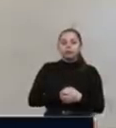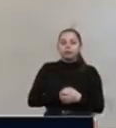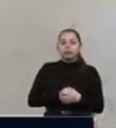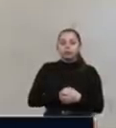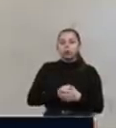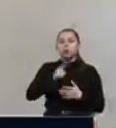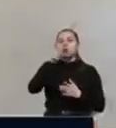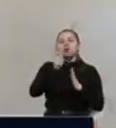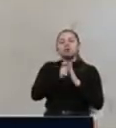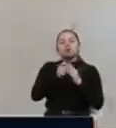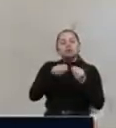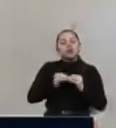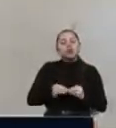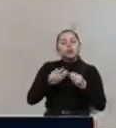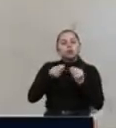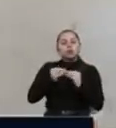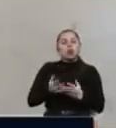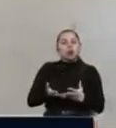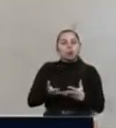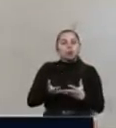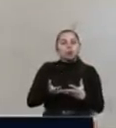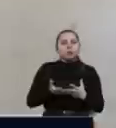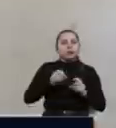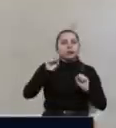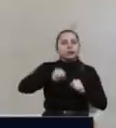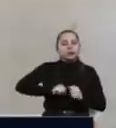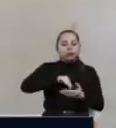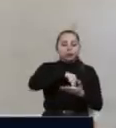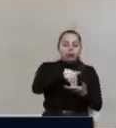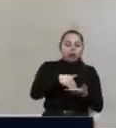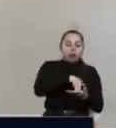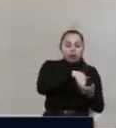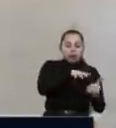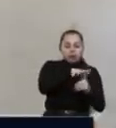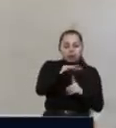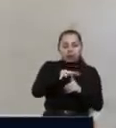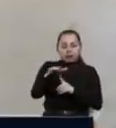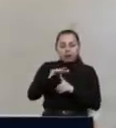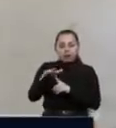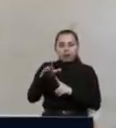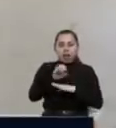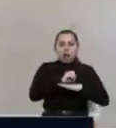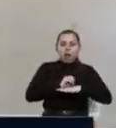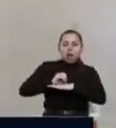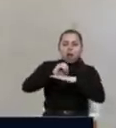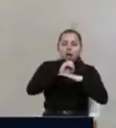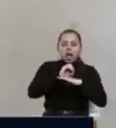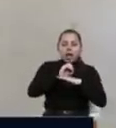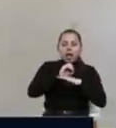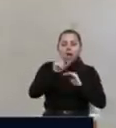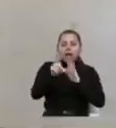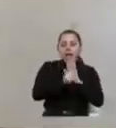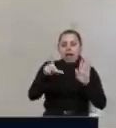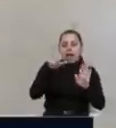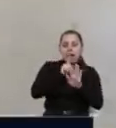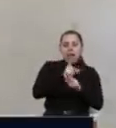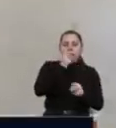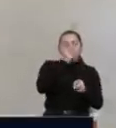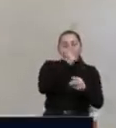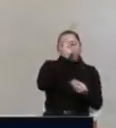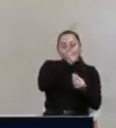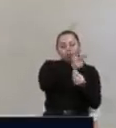Una manera de debilitar las organizaciones armadas ilegales,